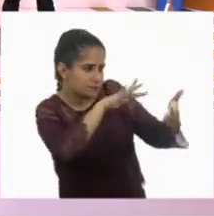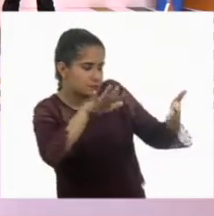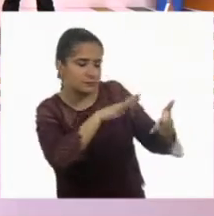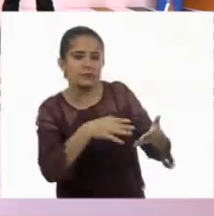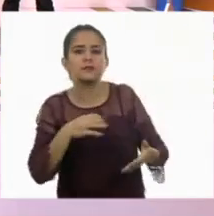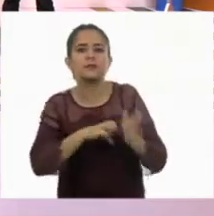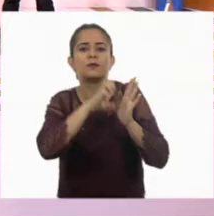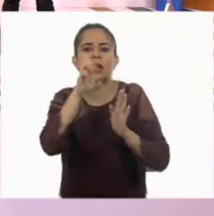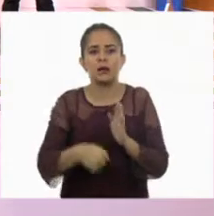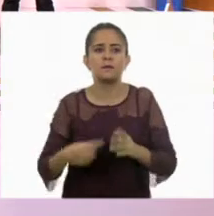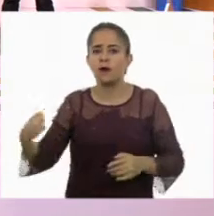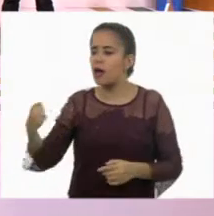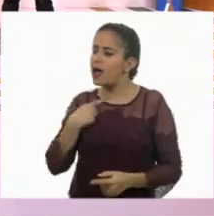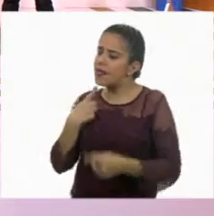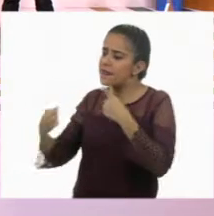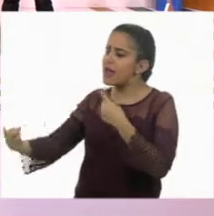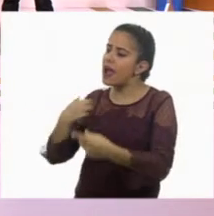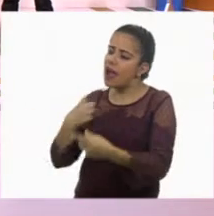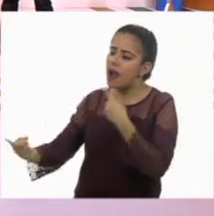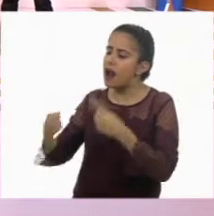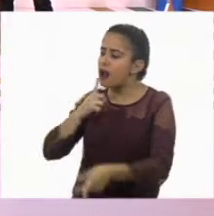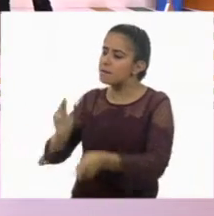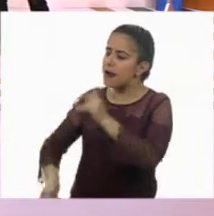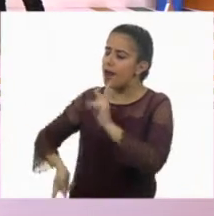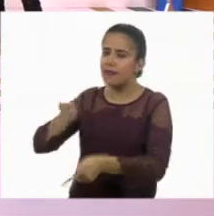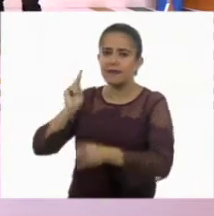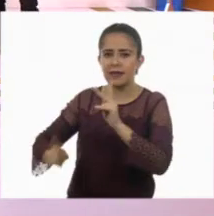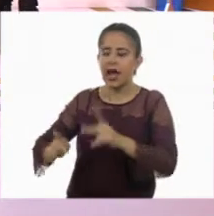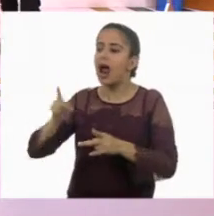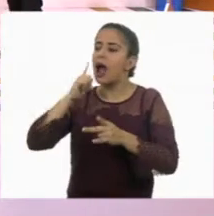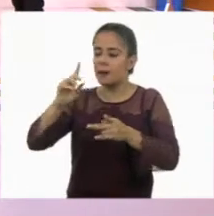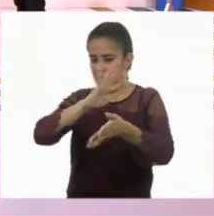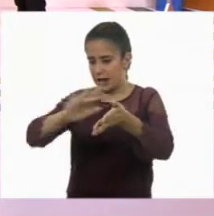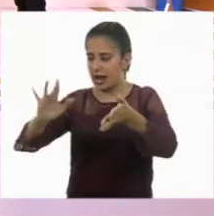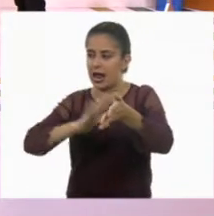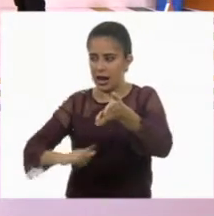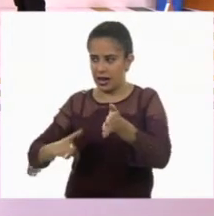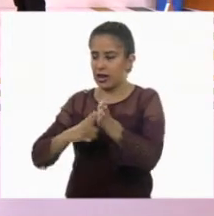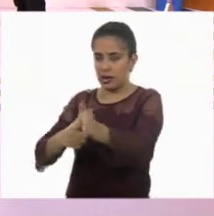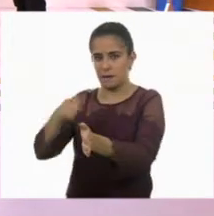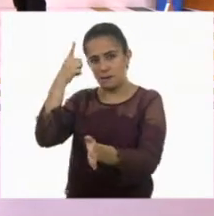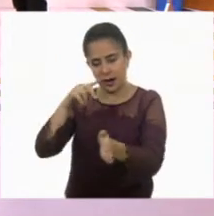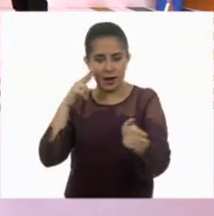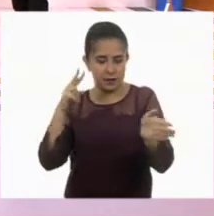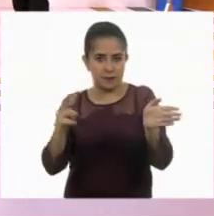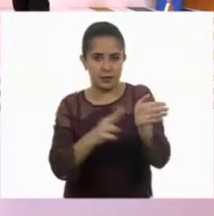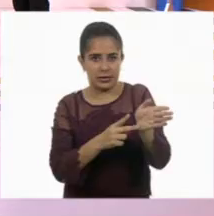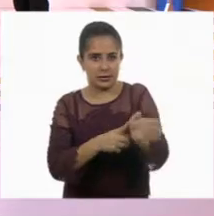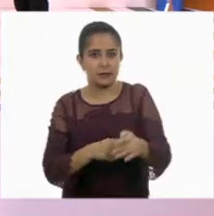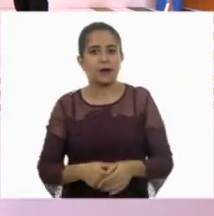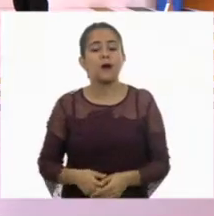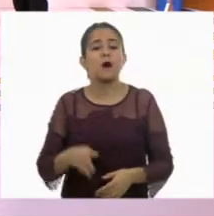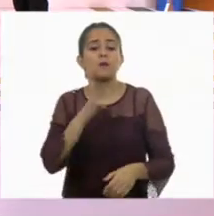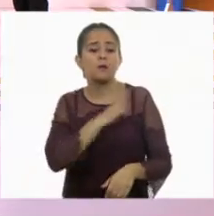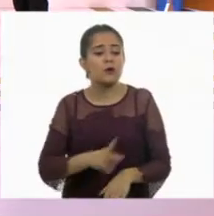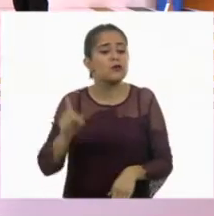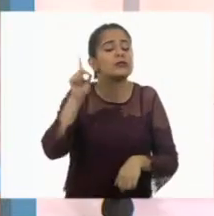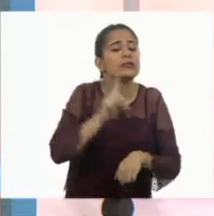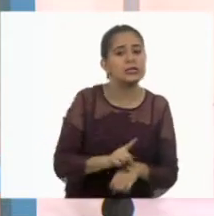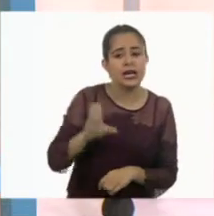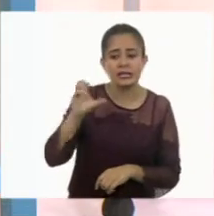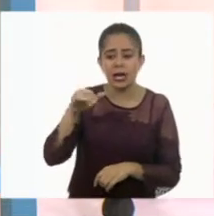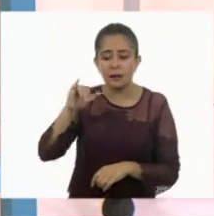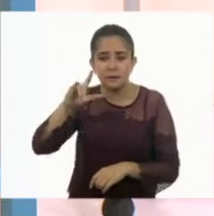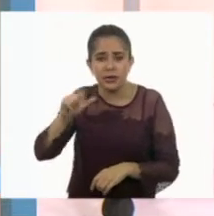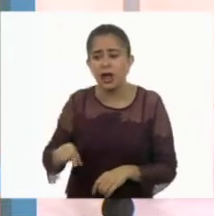diálogos, como el que tenemos aquí. ¿Lo puedes leer, por favor? Claro que sí. Buenos días, Camila. ¿Cómo